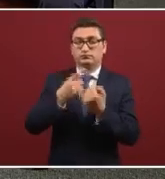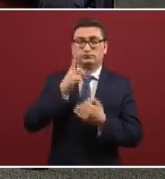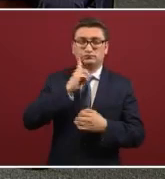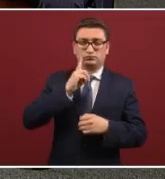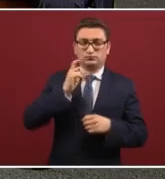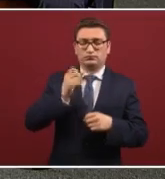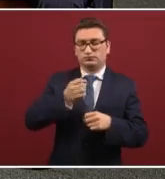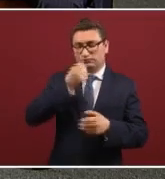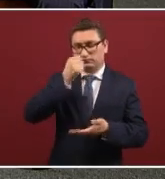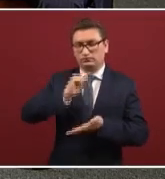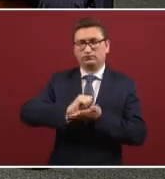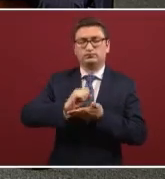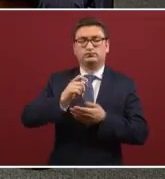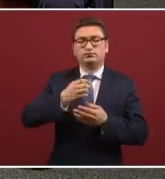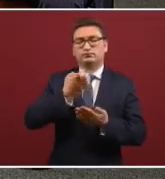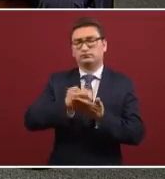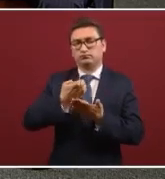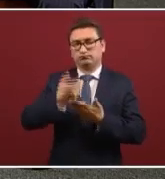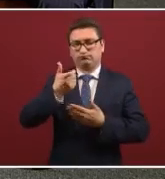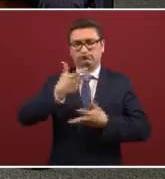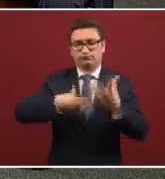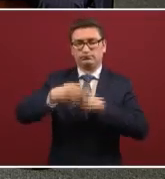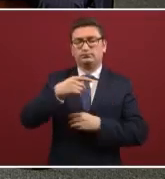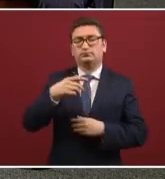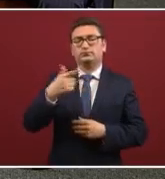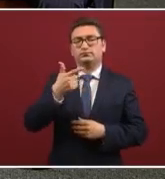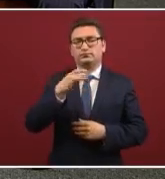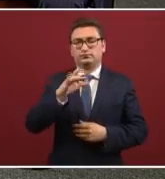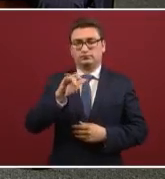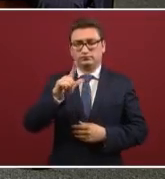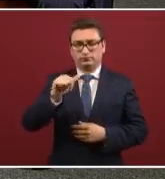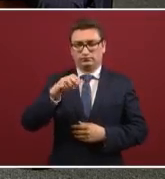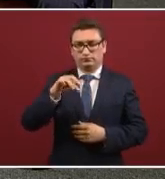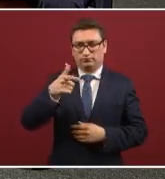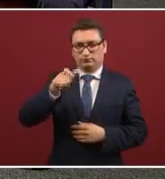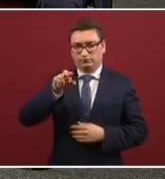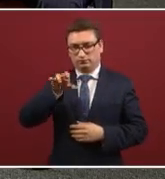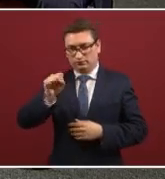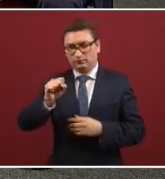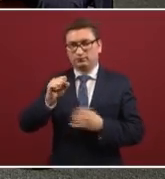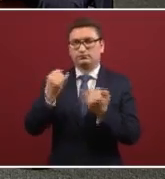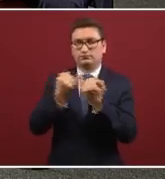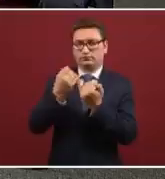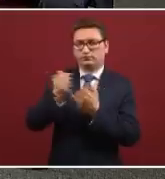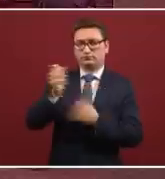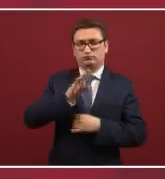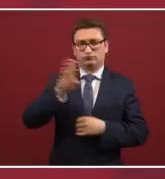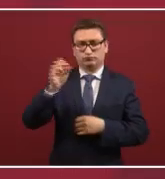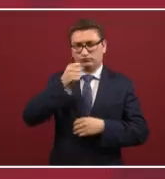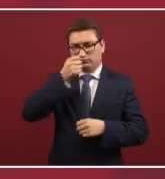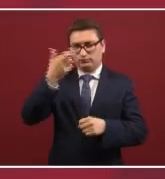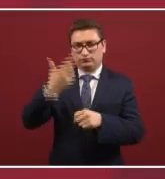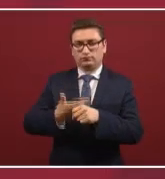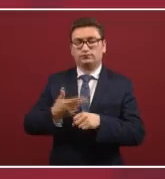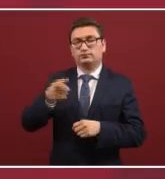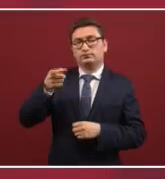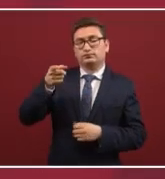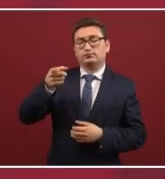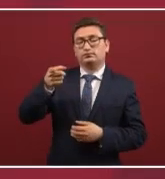Graciela Márquez y el subsecretario para América del Norte, que ha